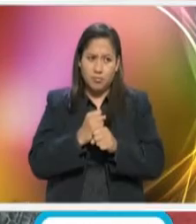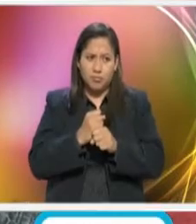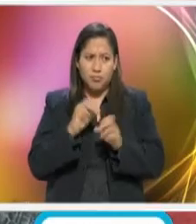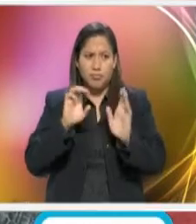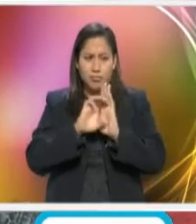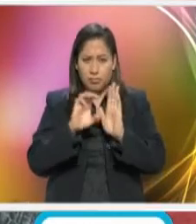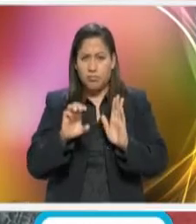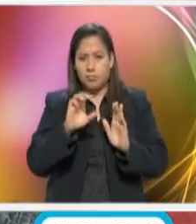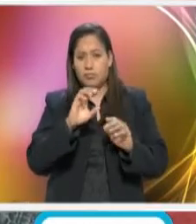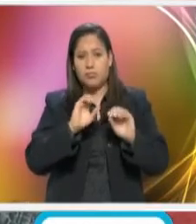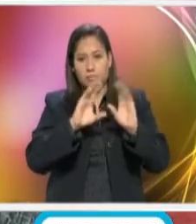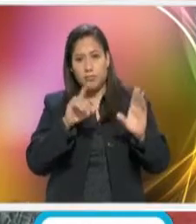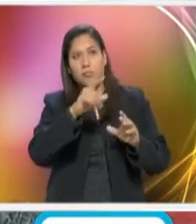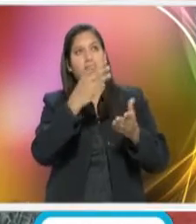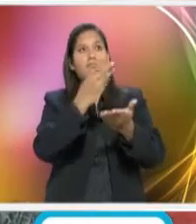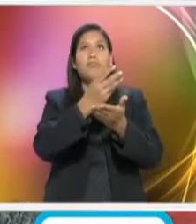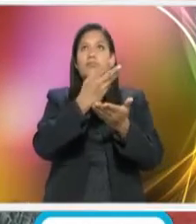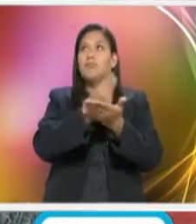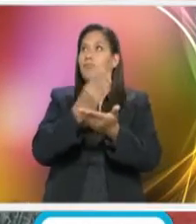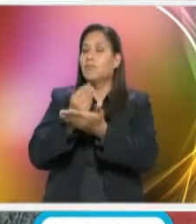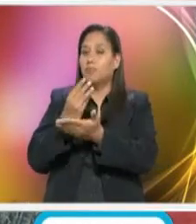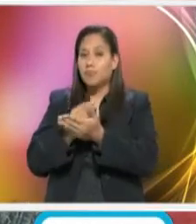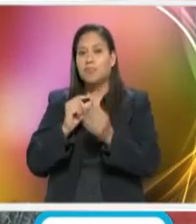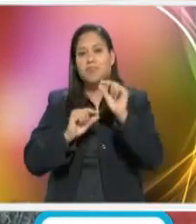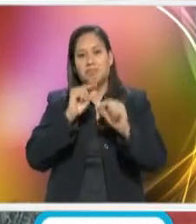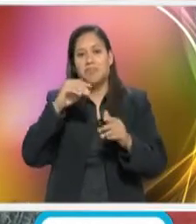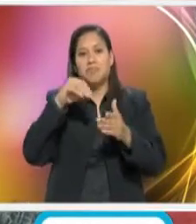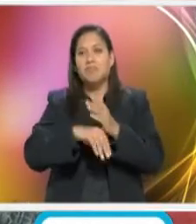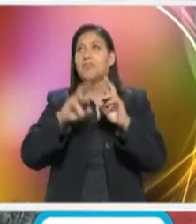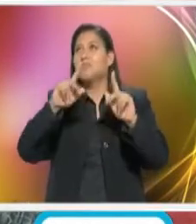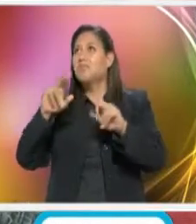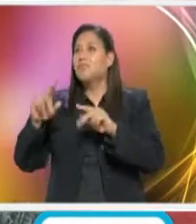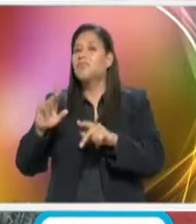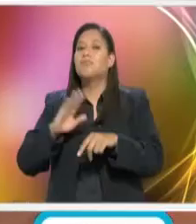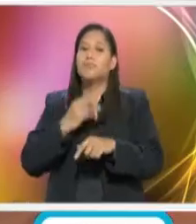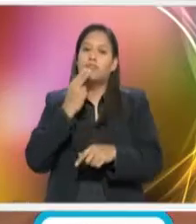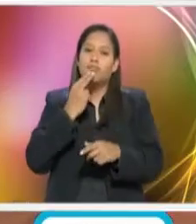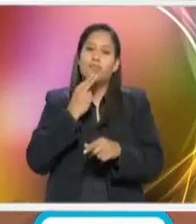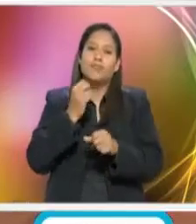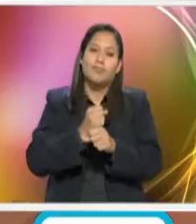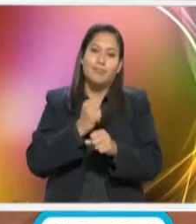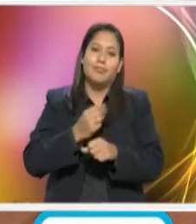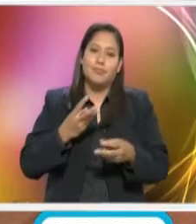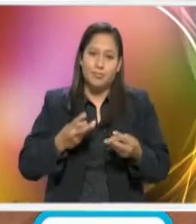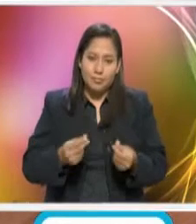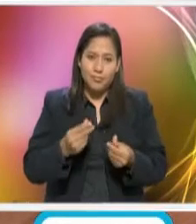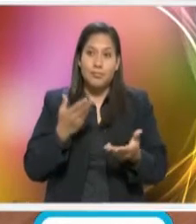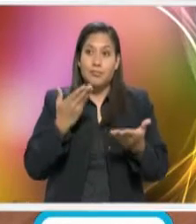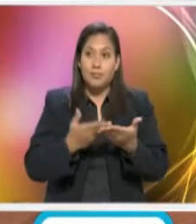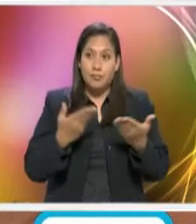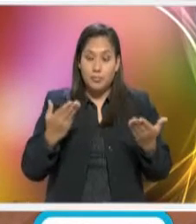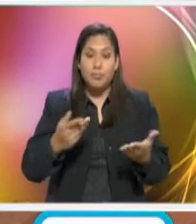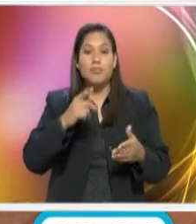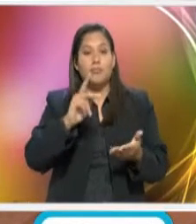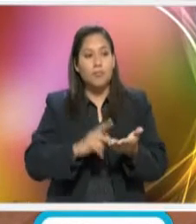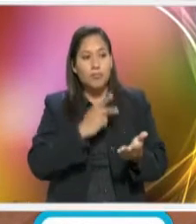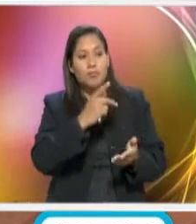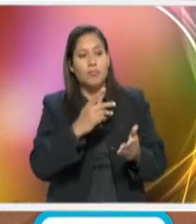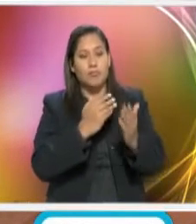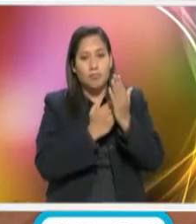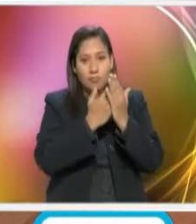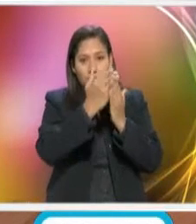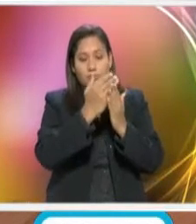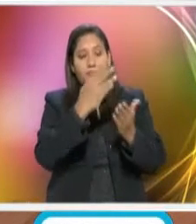supuesto que las condiciones de infraestructura pues van en decadencia por el mismo uso. Estamos trabajando en una política de reactivación y